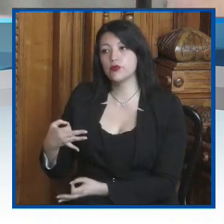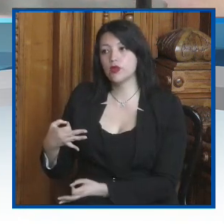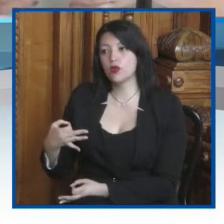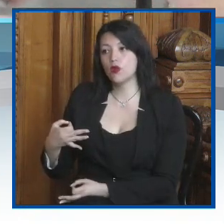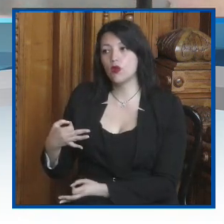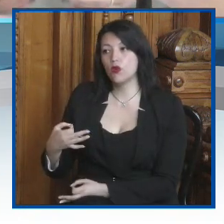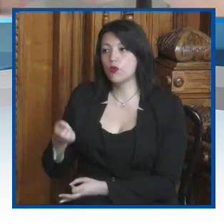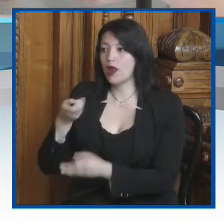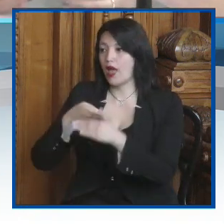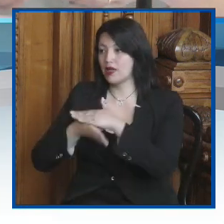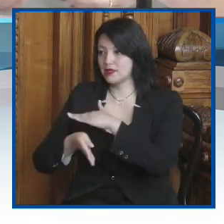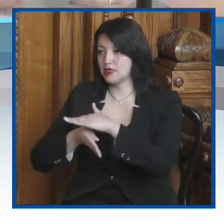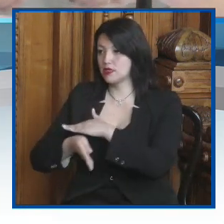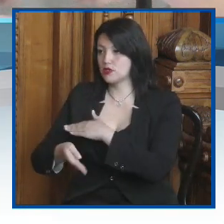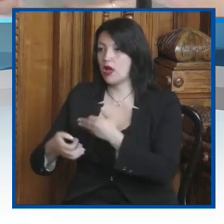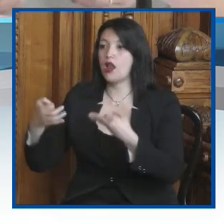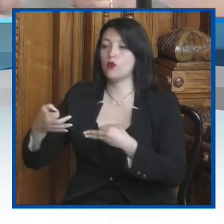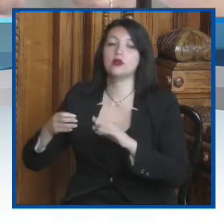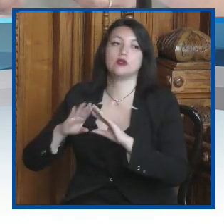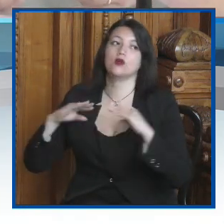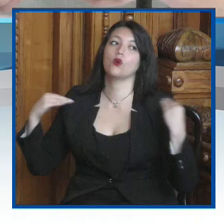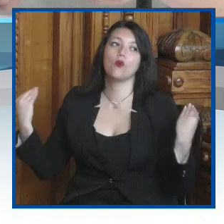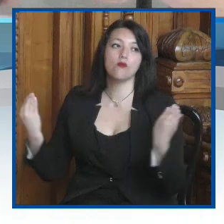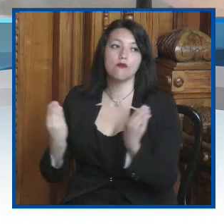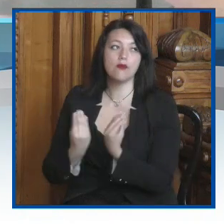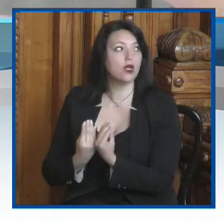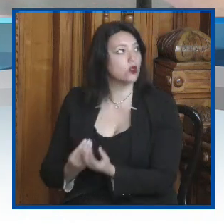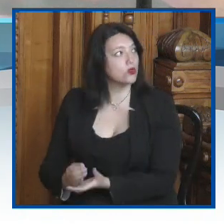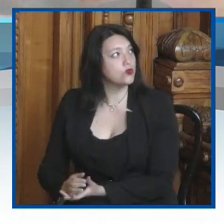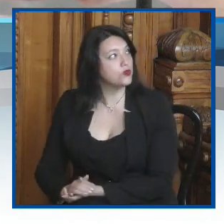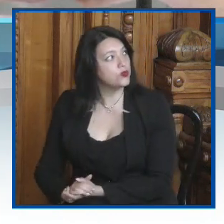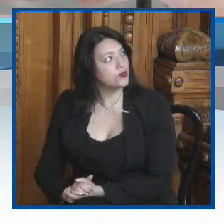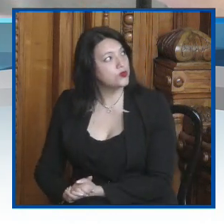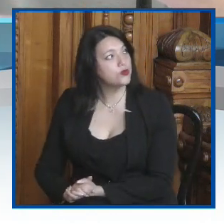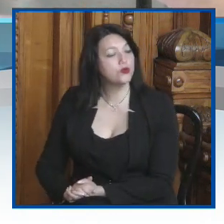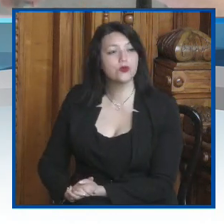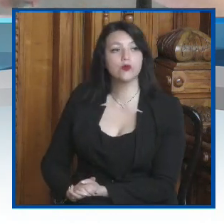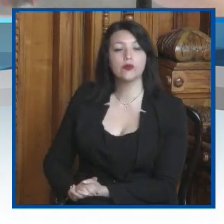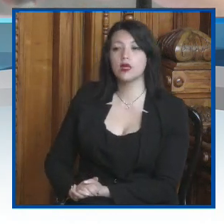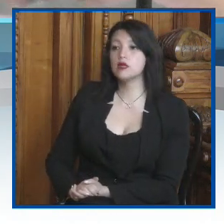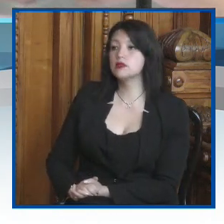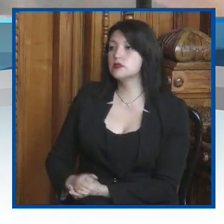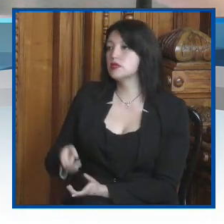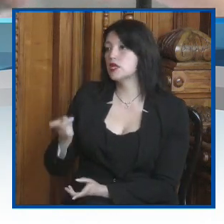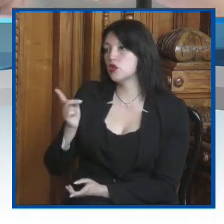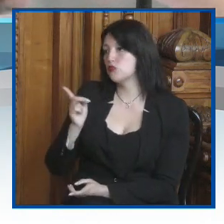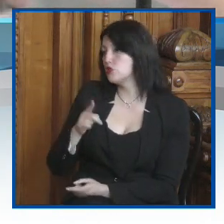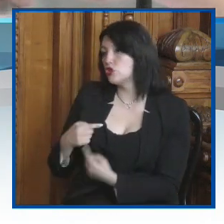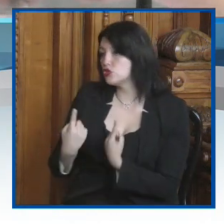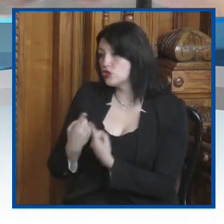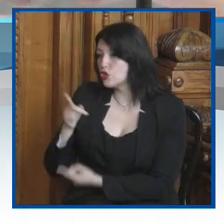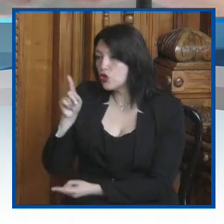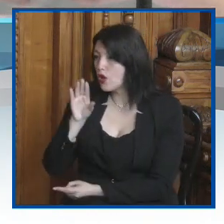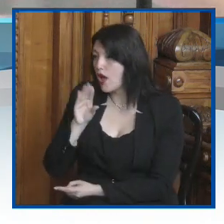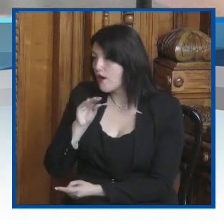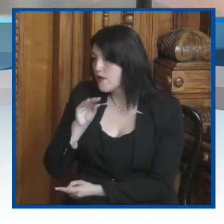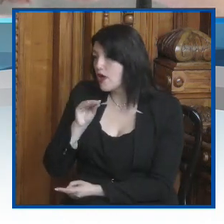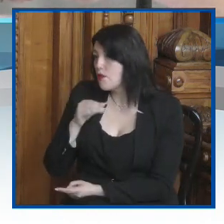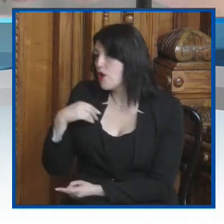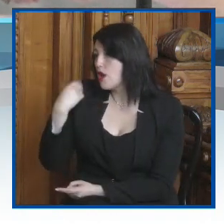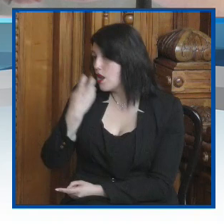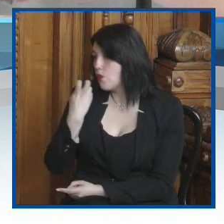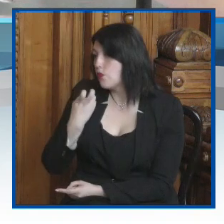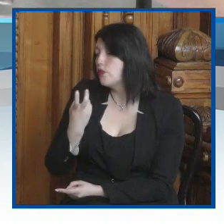un acceso a la justicia concreto y efectivo. Porque pensamos que si nosotros no hablábamos claro y no nos hacíamos